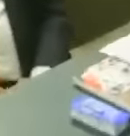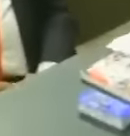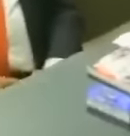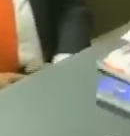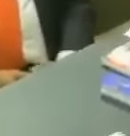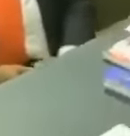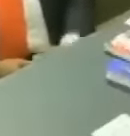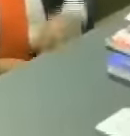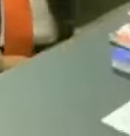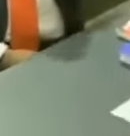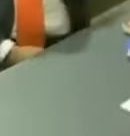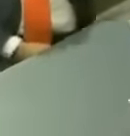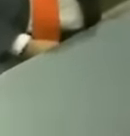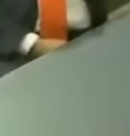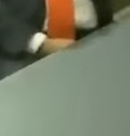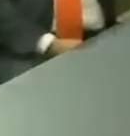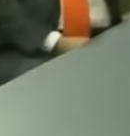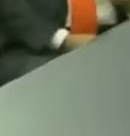Gracias, diputado.